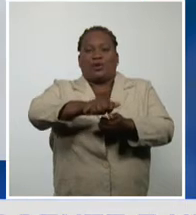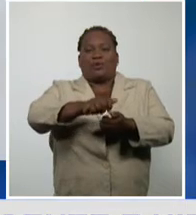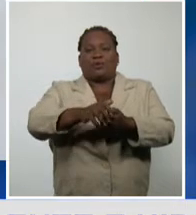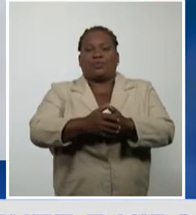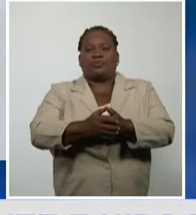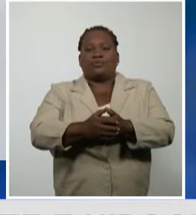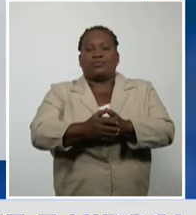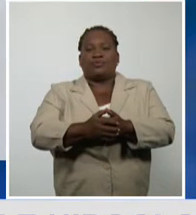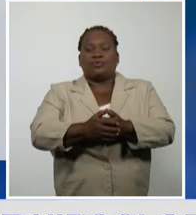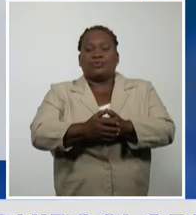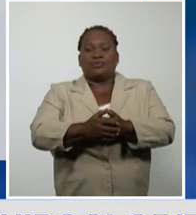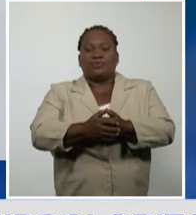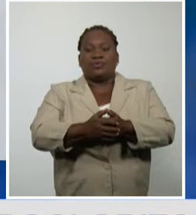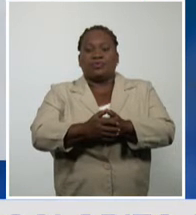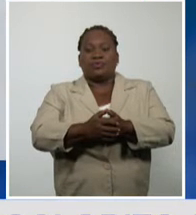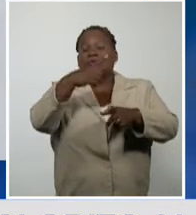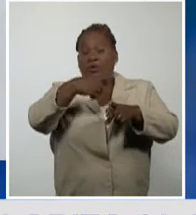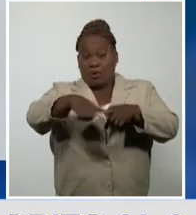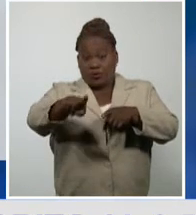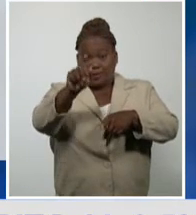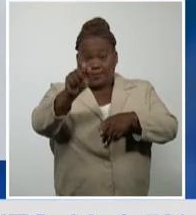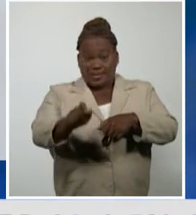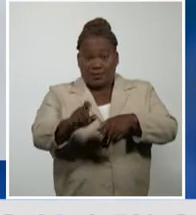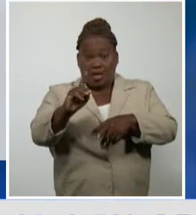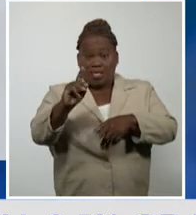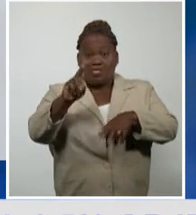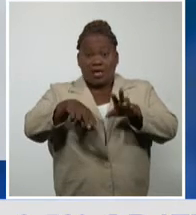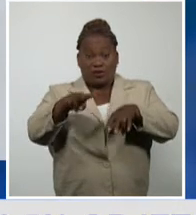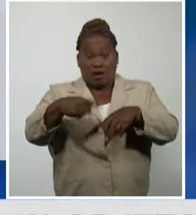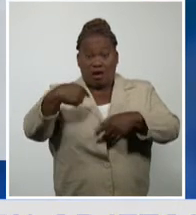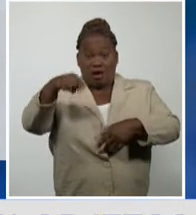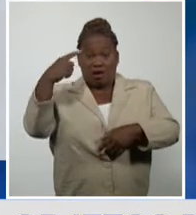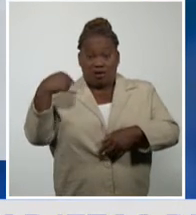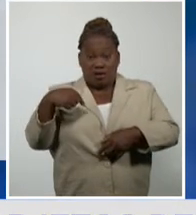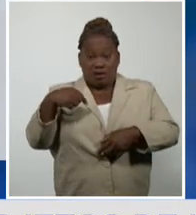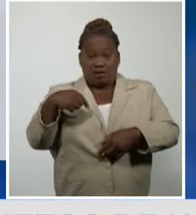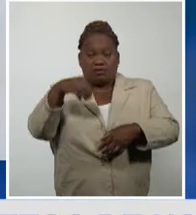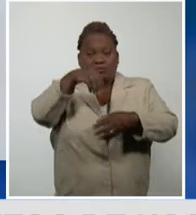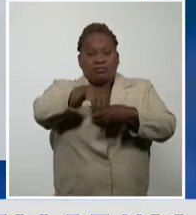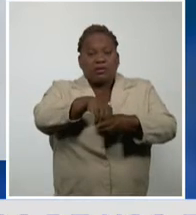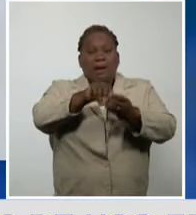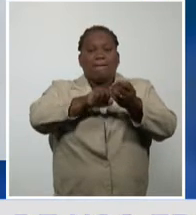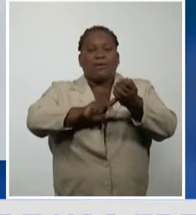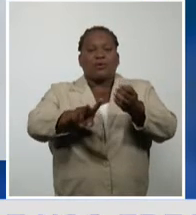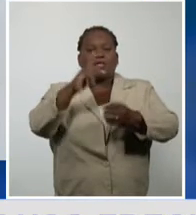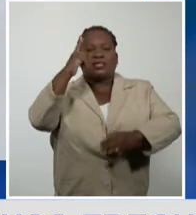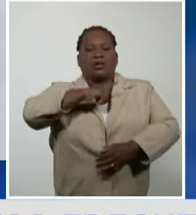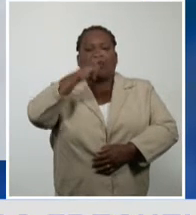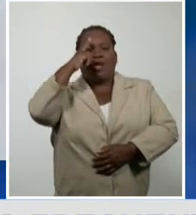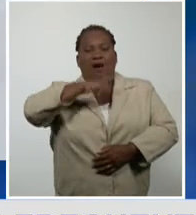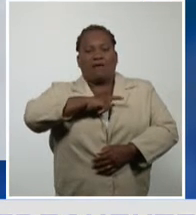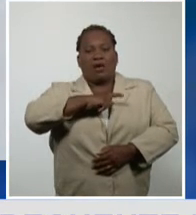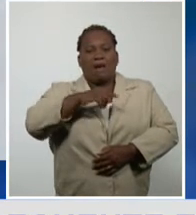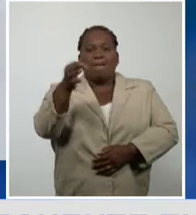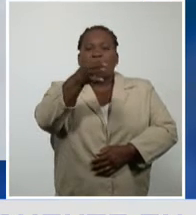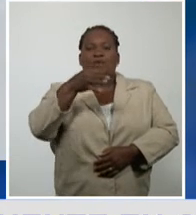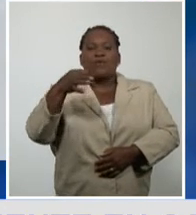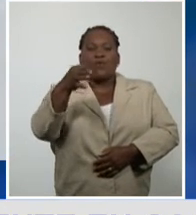Y el otro caso diagnosticado ayer pues pertenece a la provincia de Ciego de Ávila del